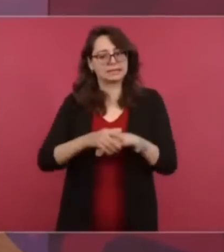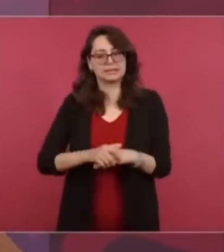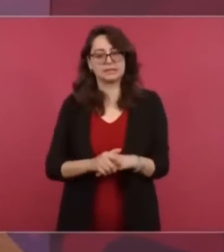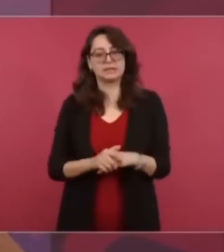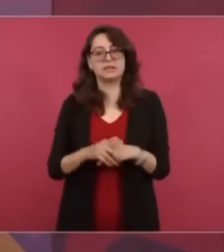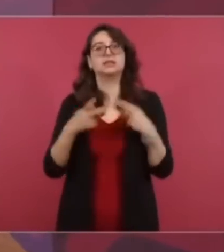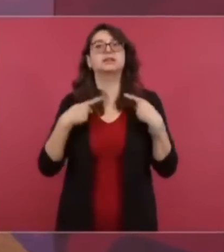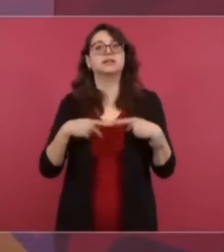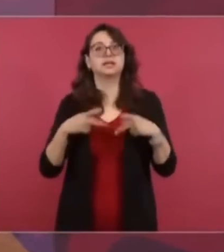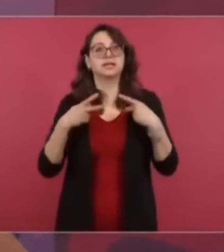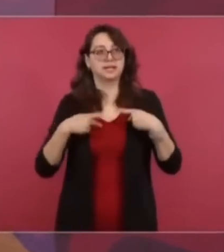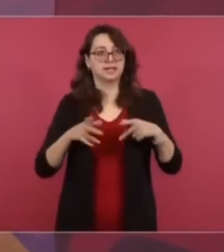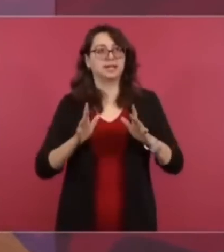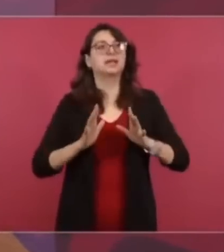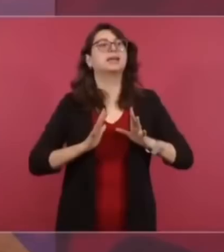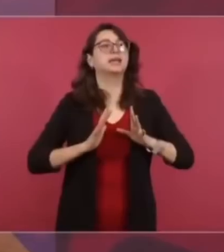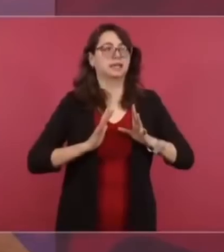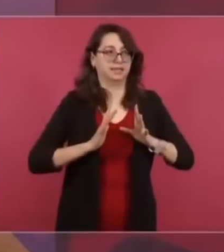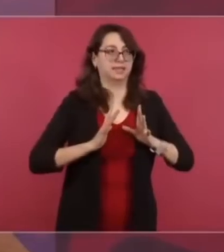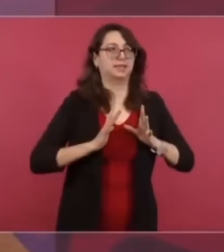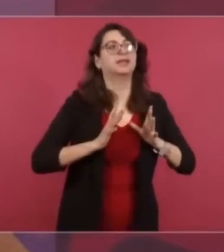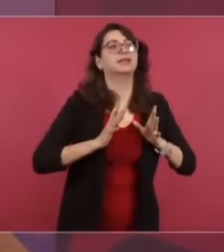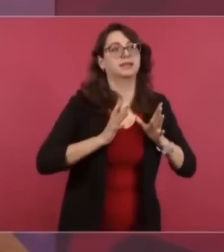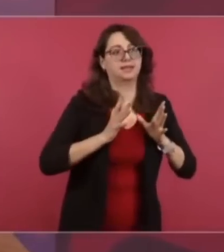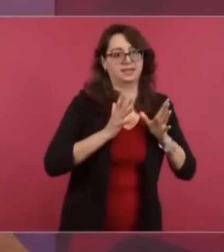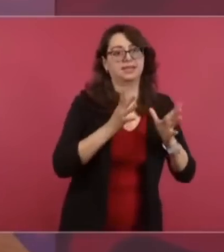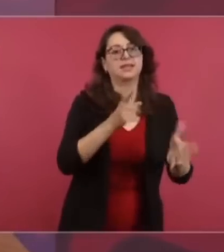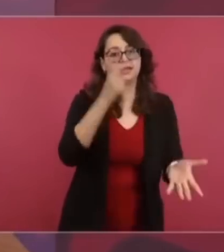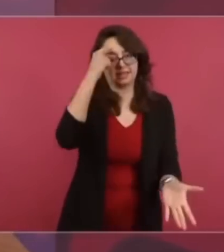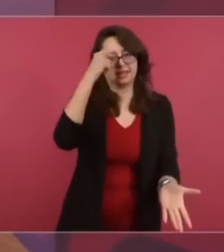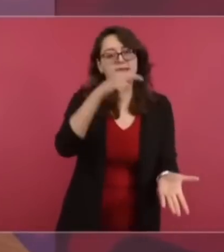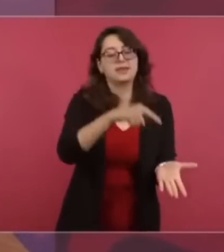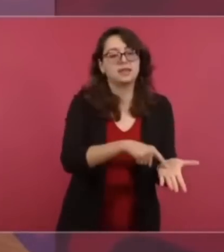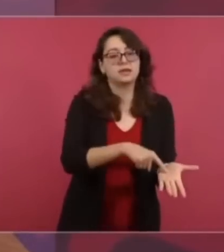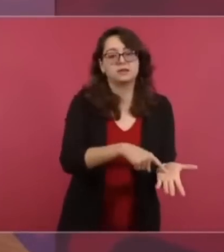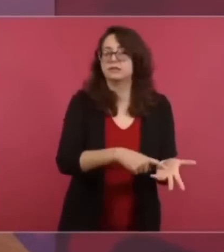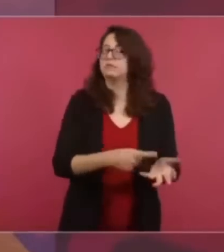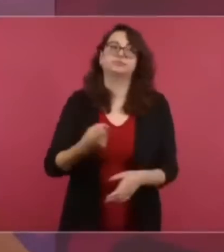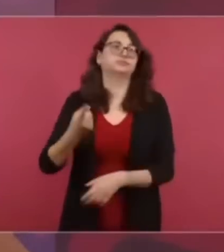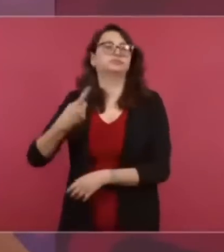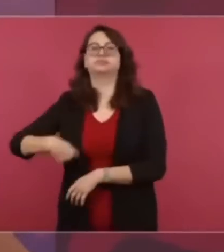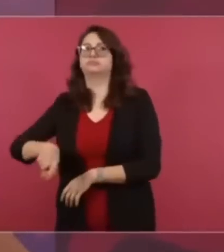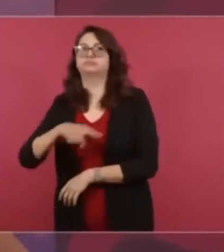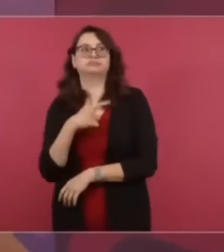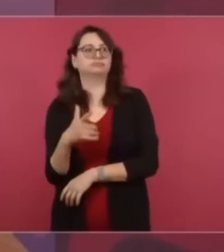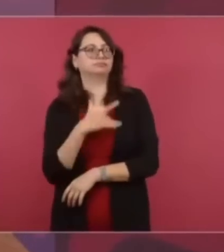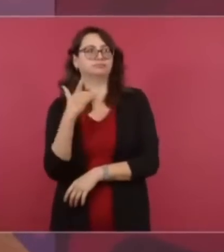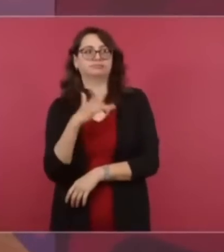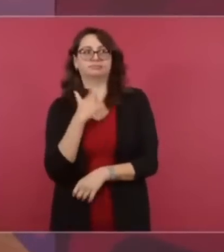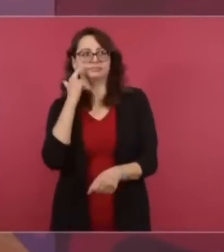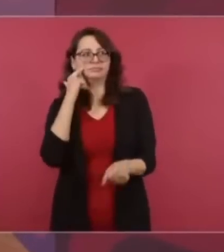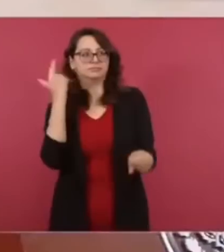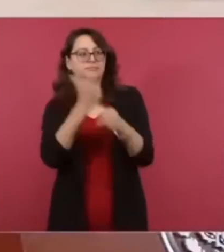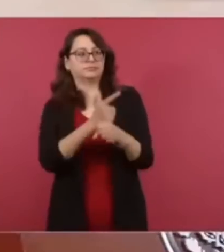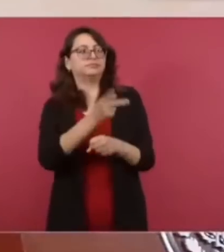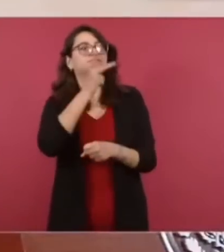Entonces, nosotros nos decidimos a defender el petróleo